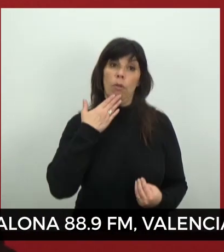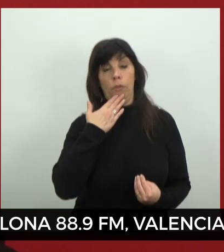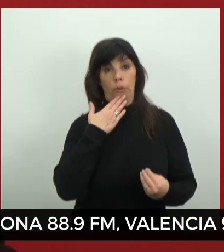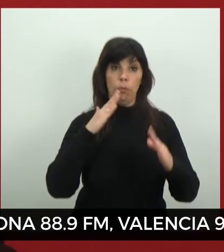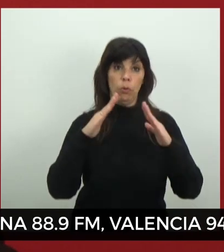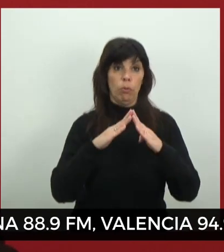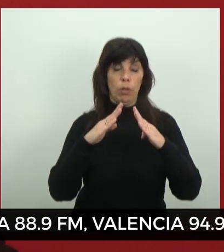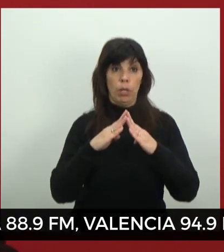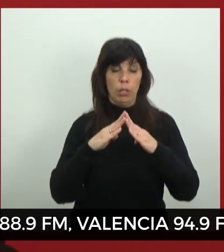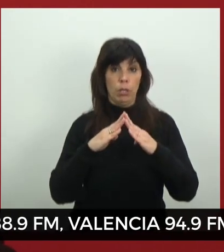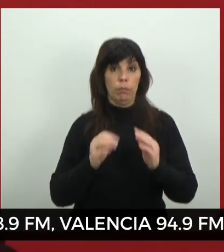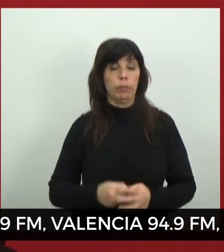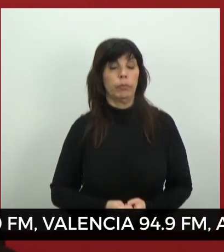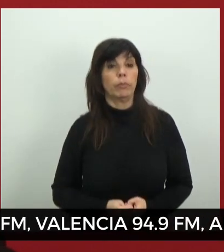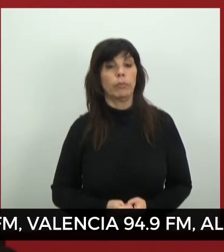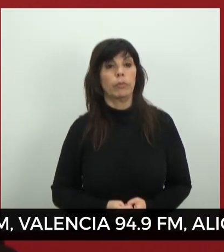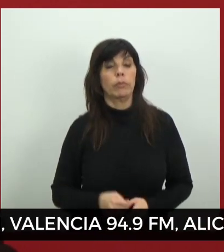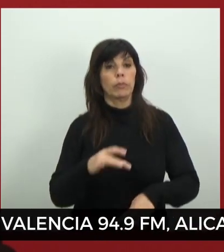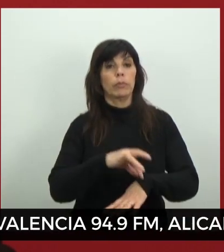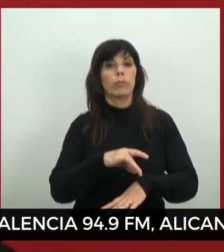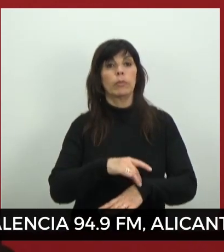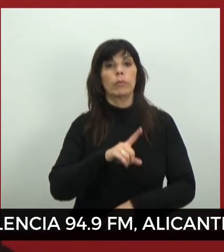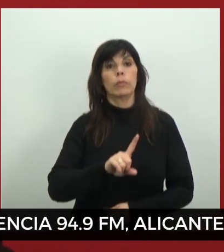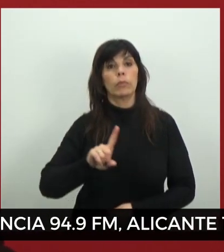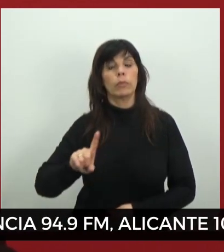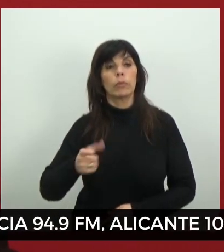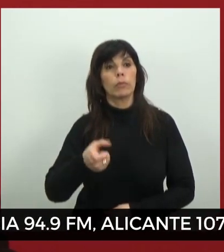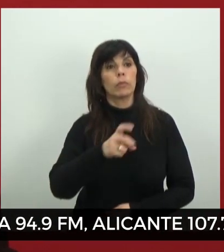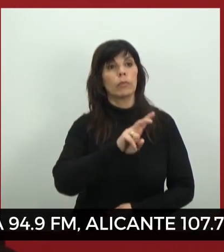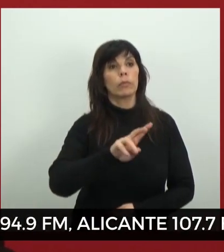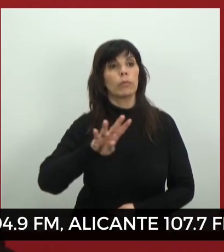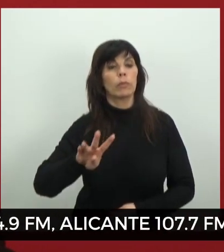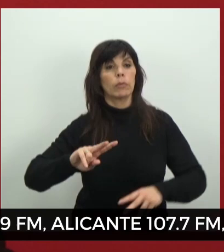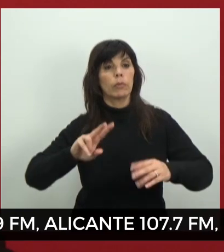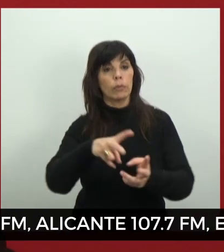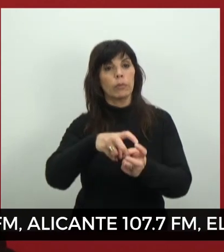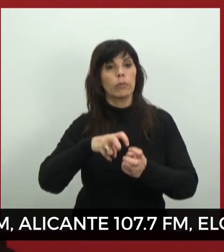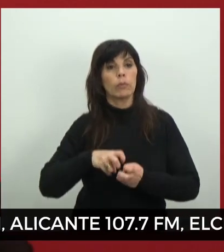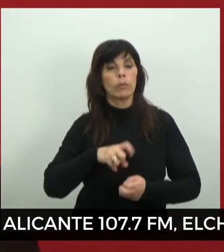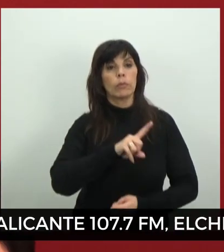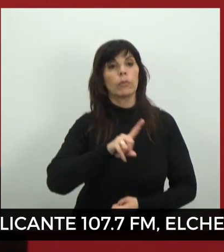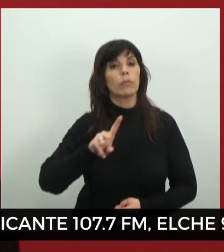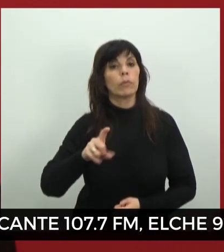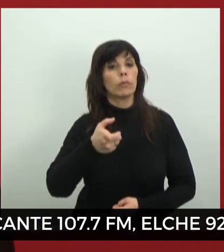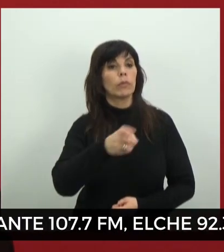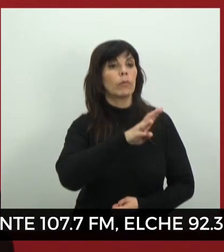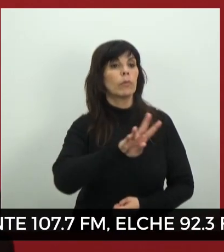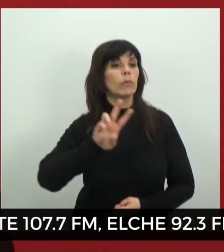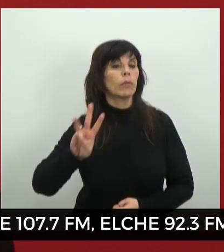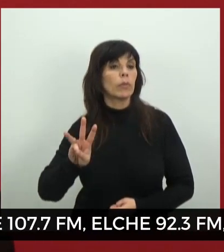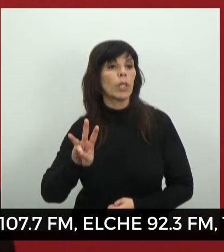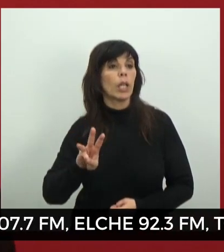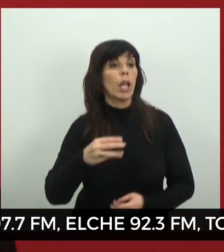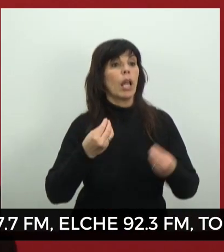leído en Lucas 11, versículo 24 adelante y Mateo 12, 43. La vida de una persona es como una